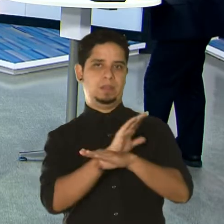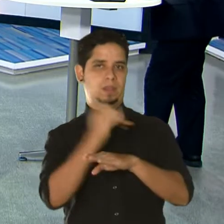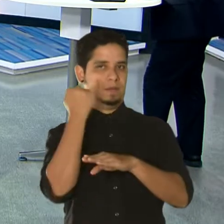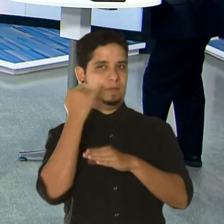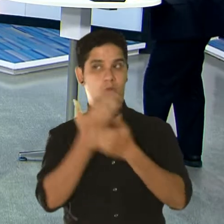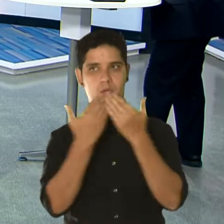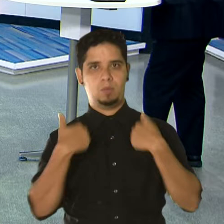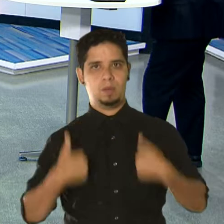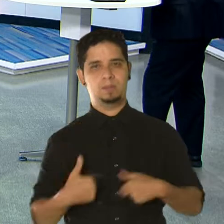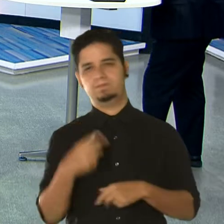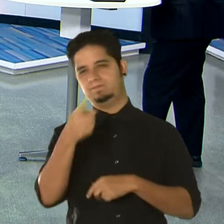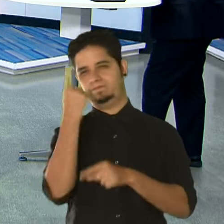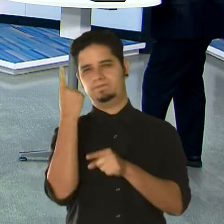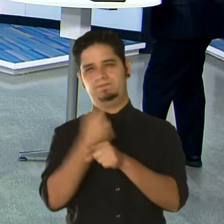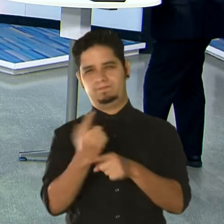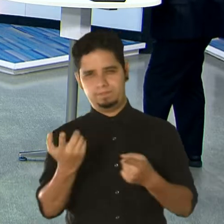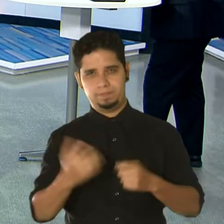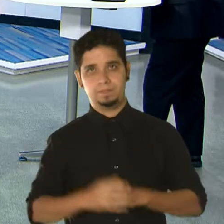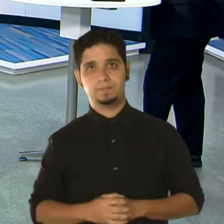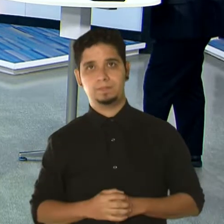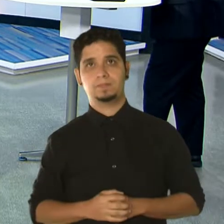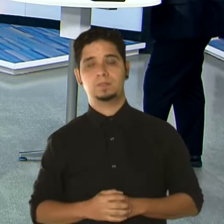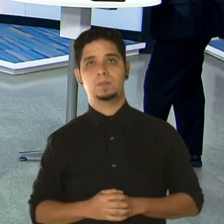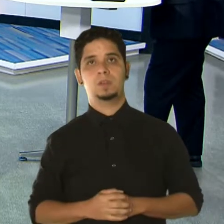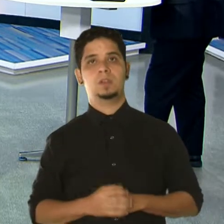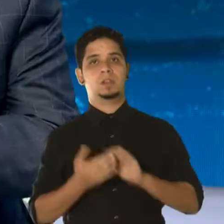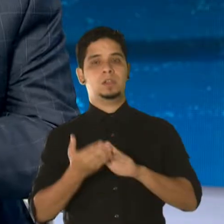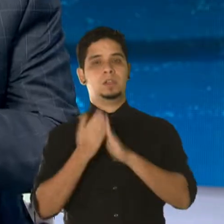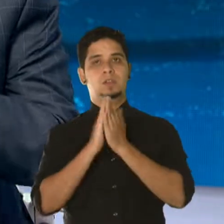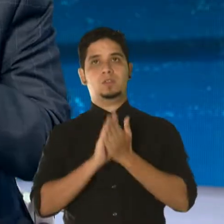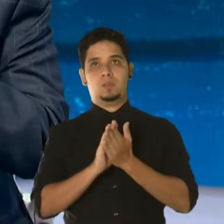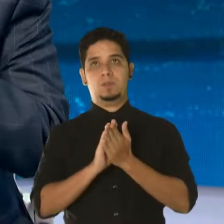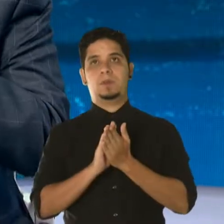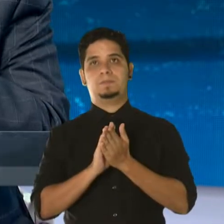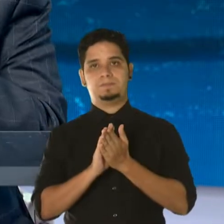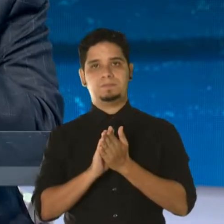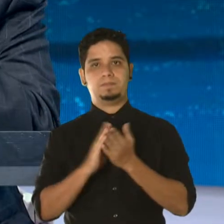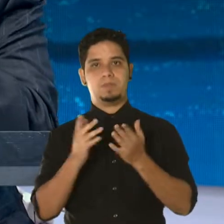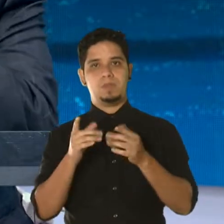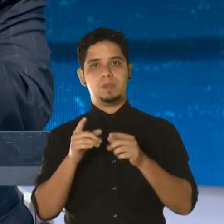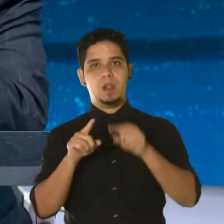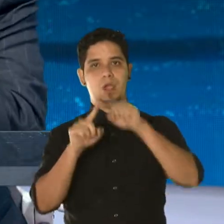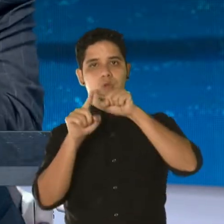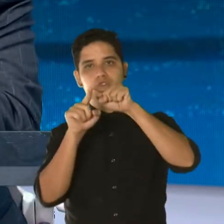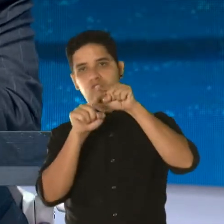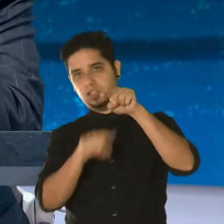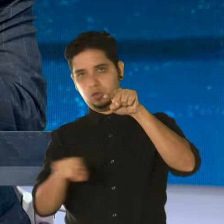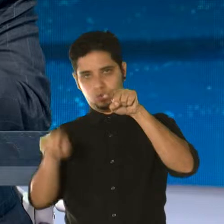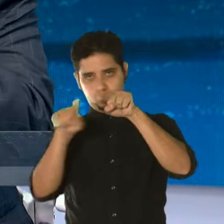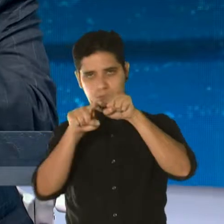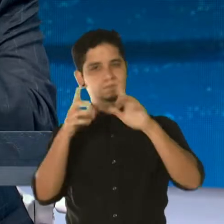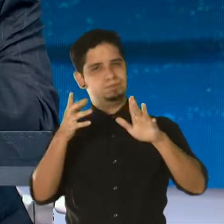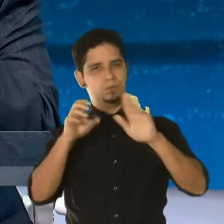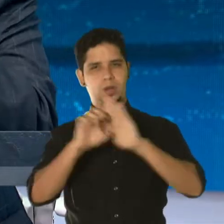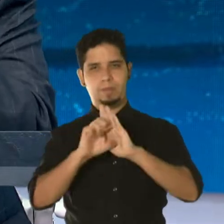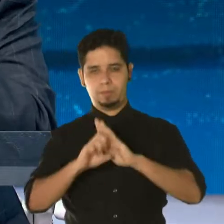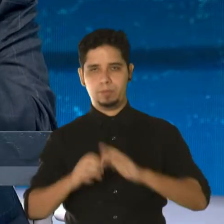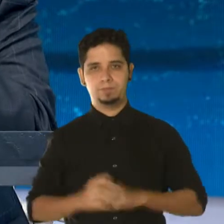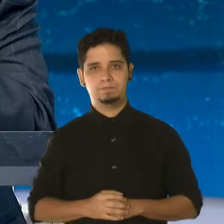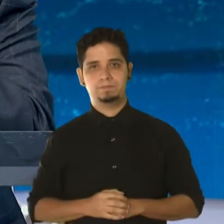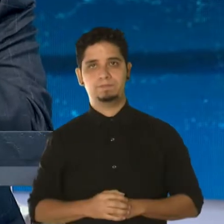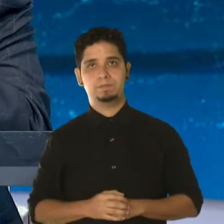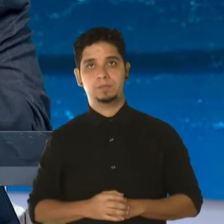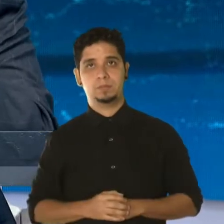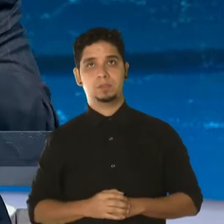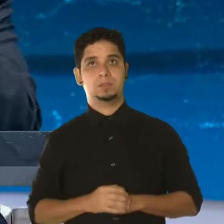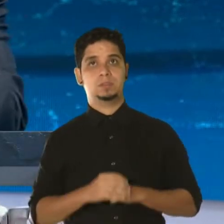se convierte entonces en un círculo vicioso, porque el impacto que tiene esto en las personas, que